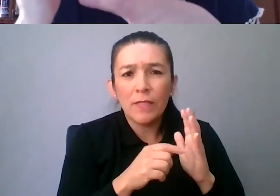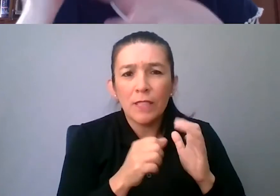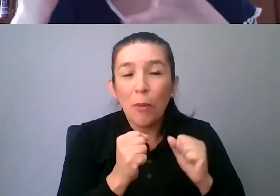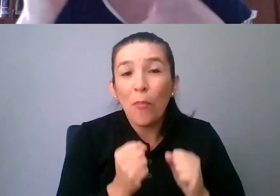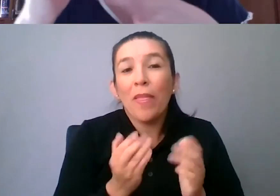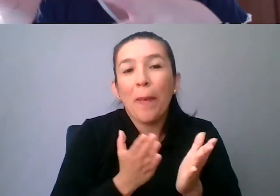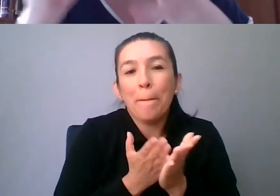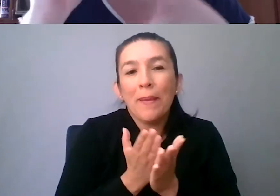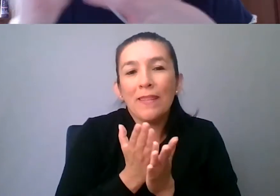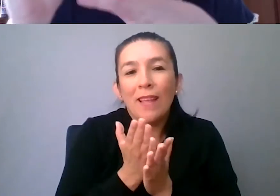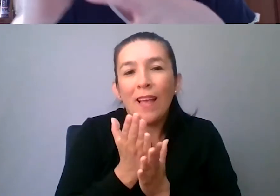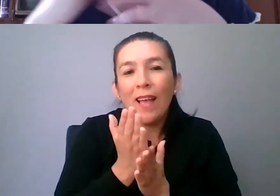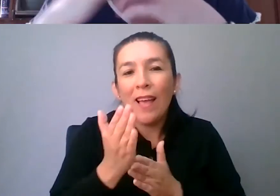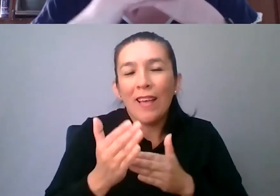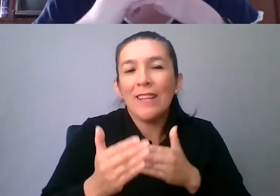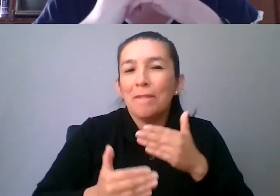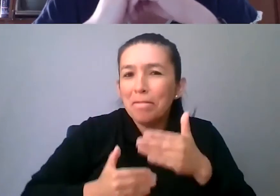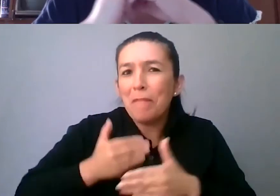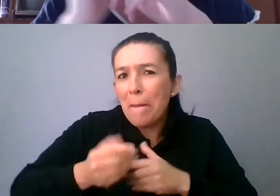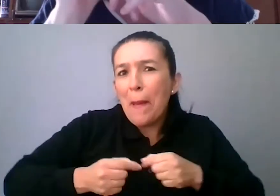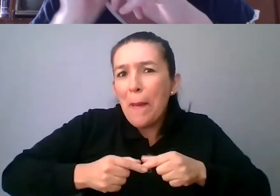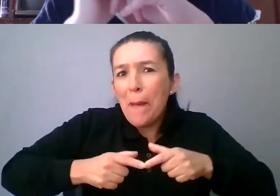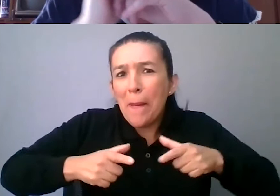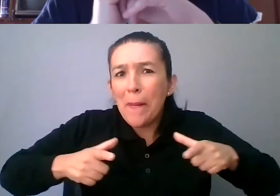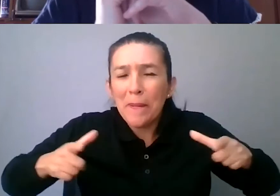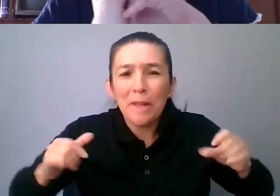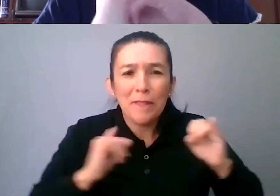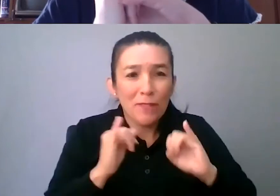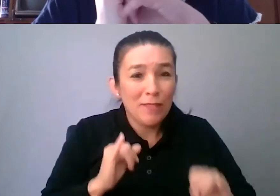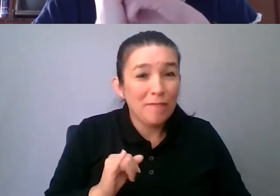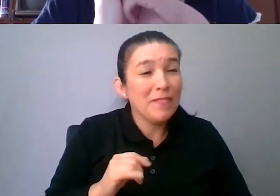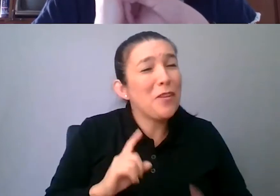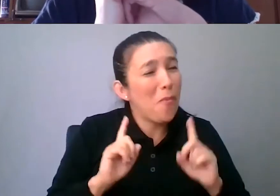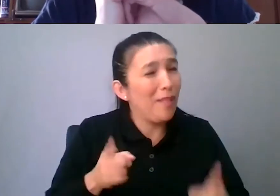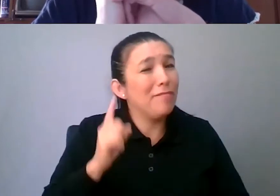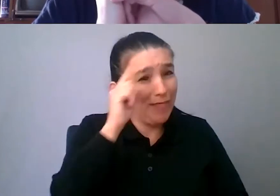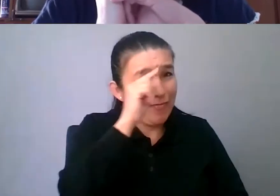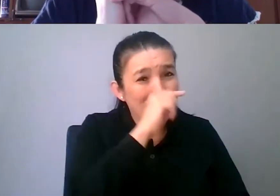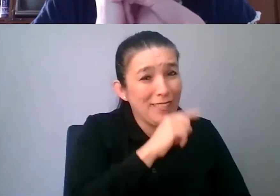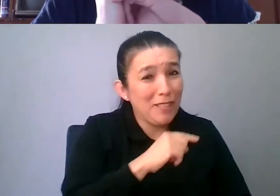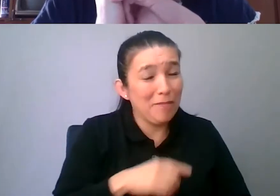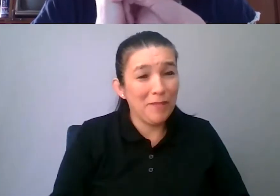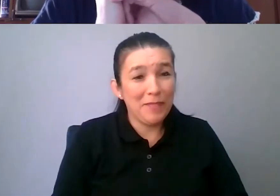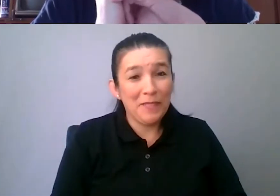empezar a aventurarse a tratar de hacer la figura, pero igual es difícil. No digo que no,